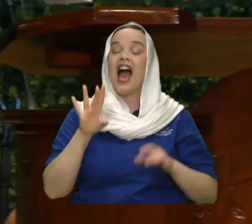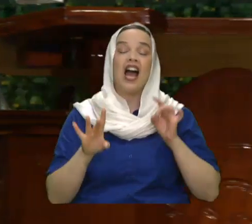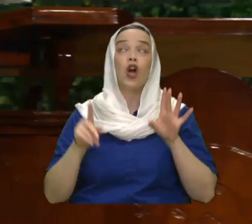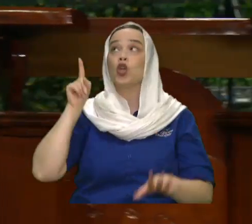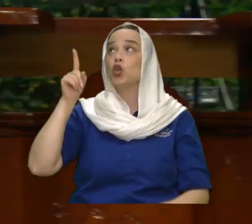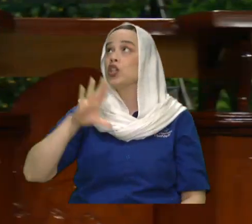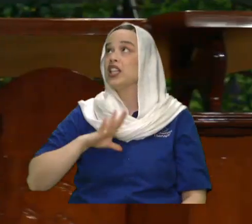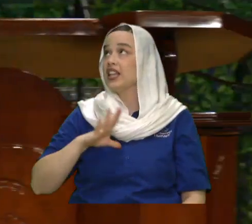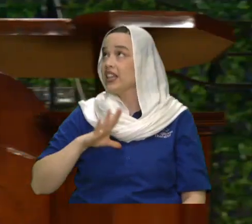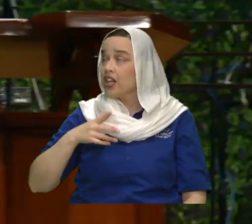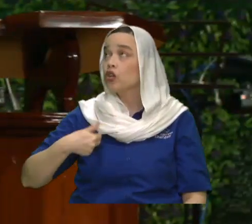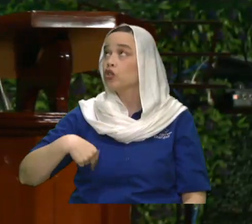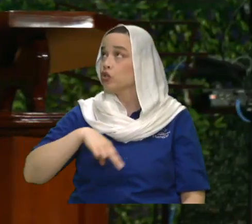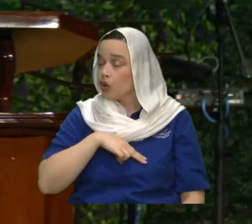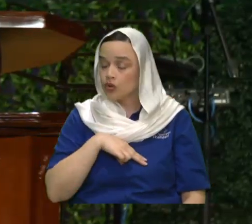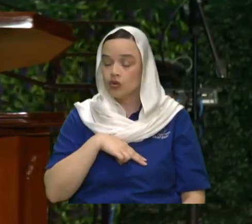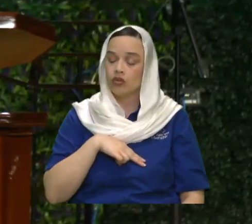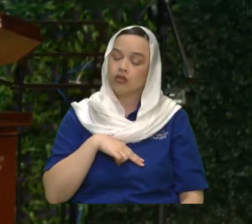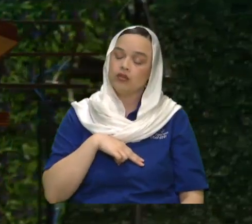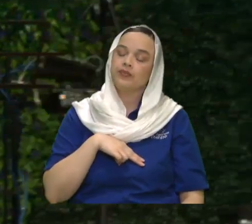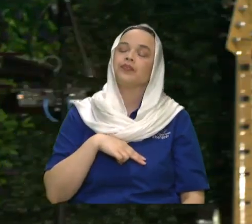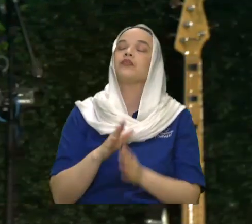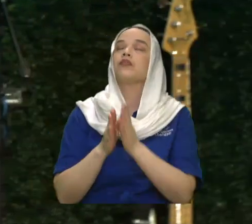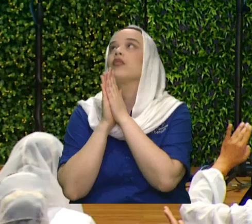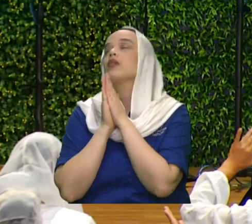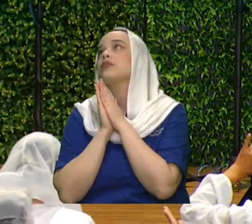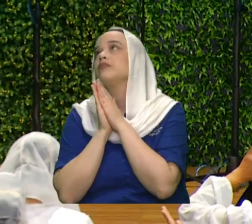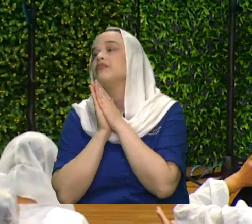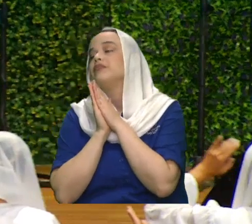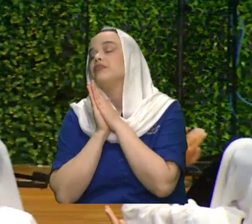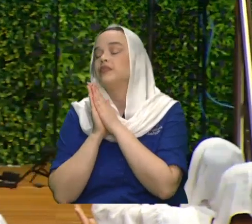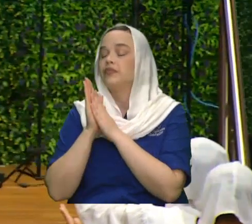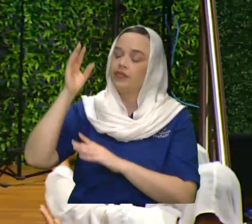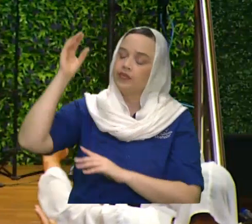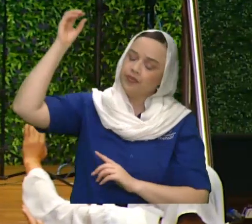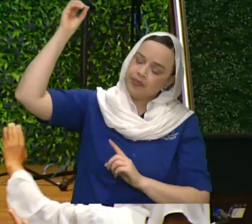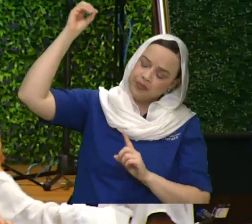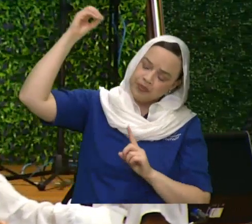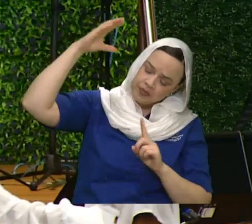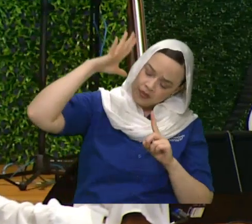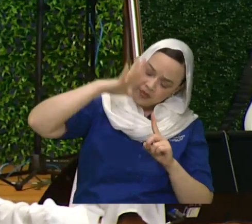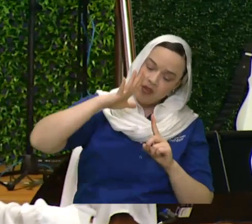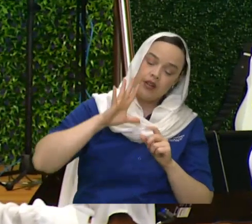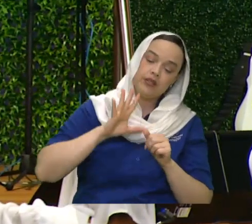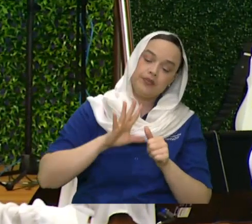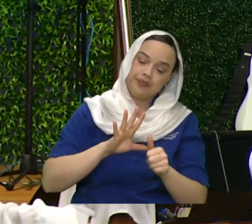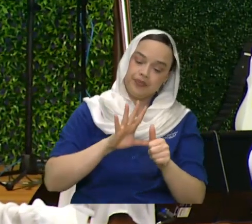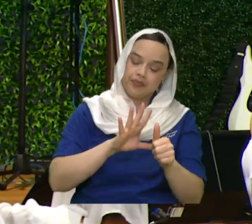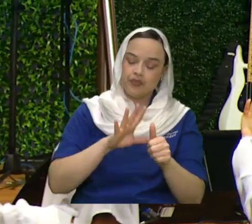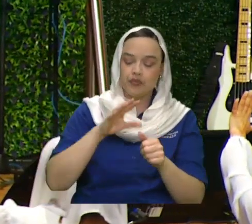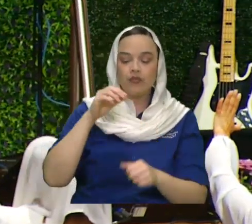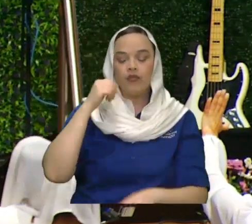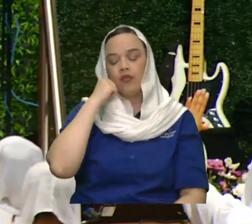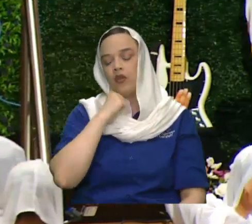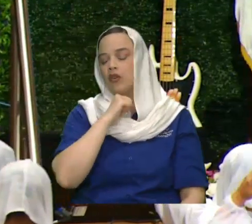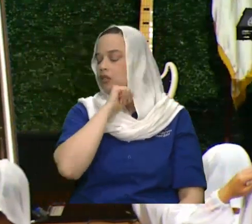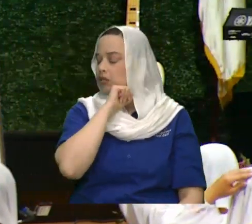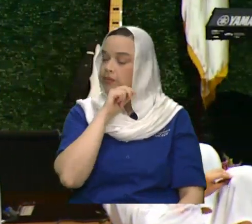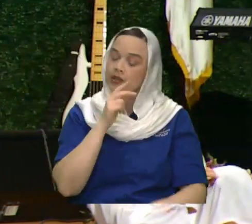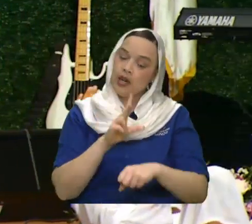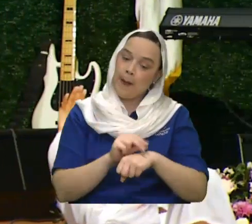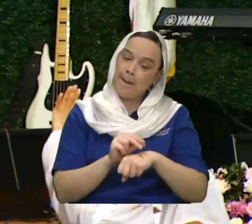nosotros hoy le suplicamos papaíto liendo que bendigas a nuestro apóstol donde quiera que esté quien le permita señor